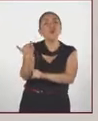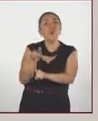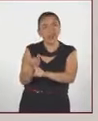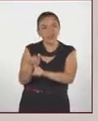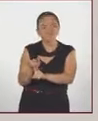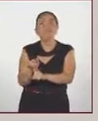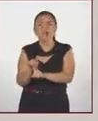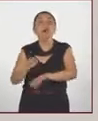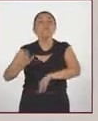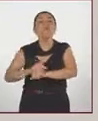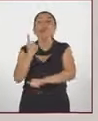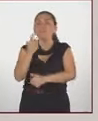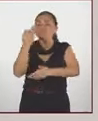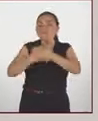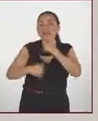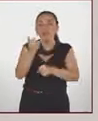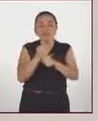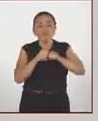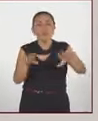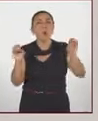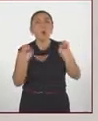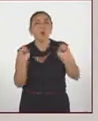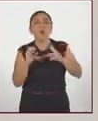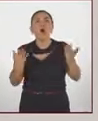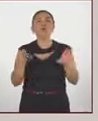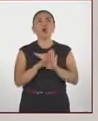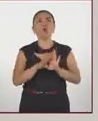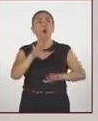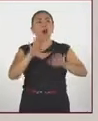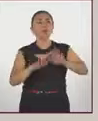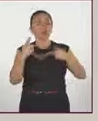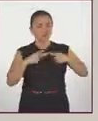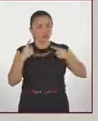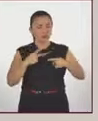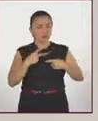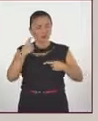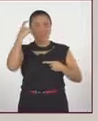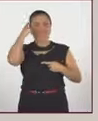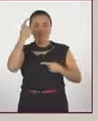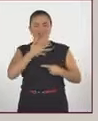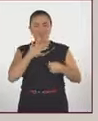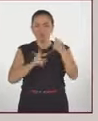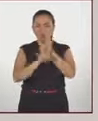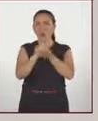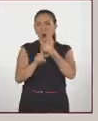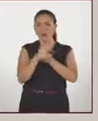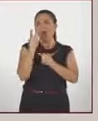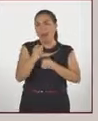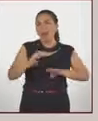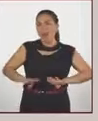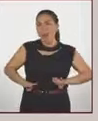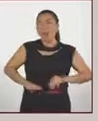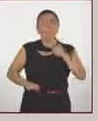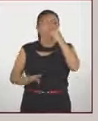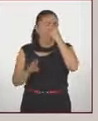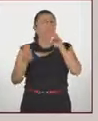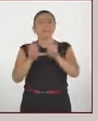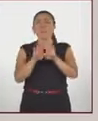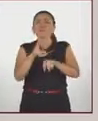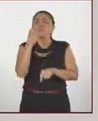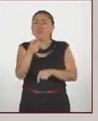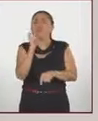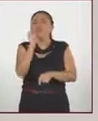la desinformación hace que uno pues tenga problemas de este tipo, ¿no? Algunas de estas